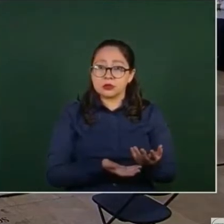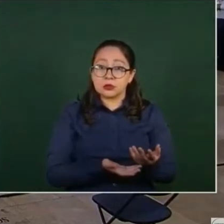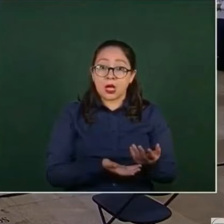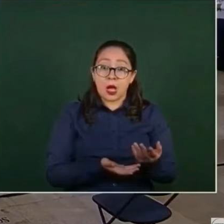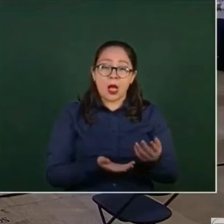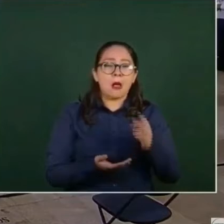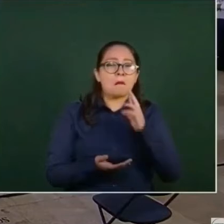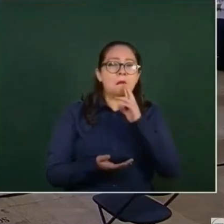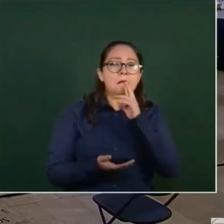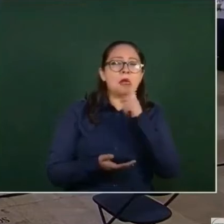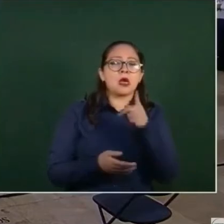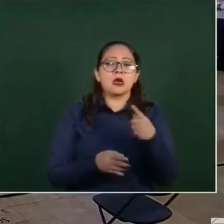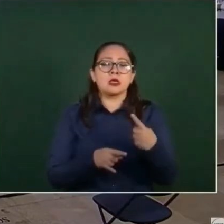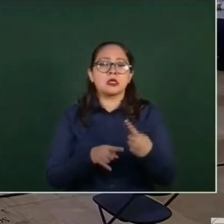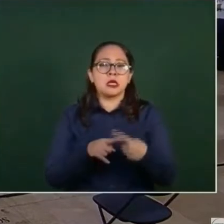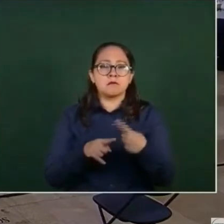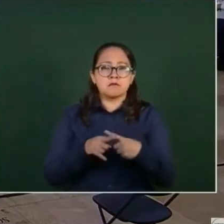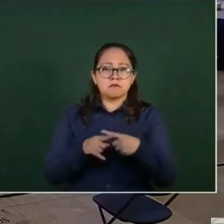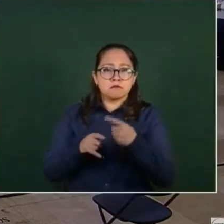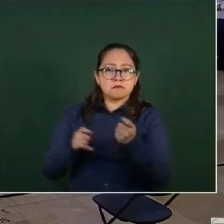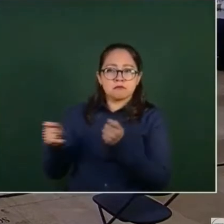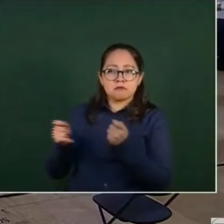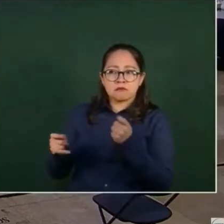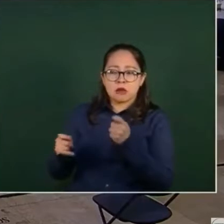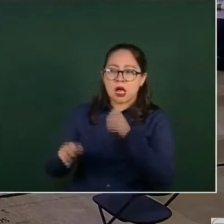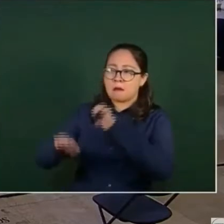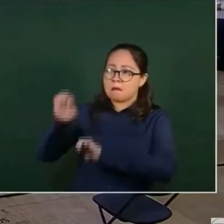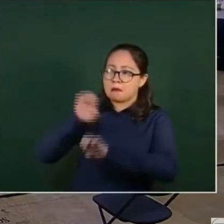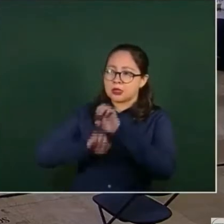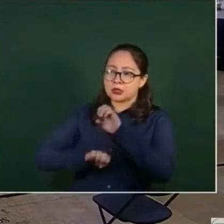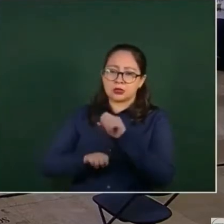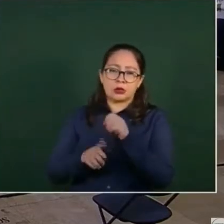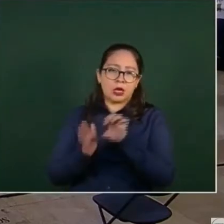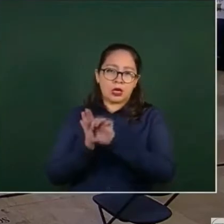oportunidad en el mercado a empresas como Shell,